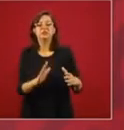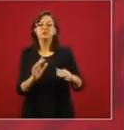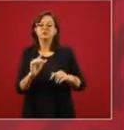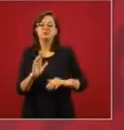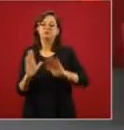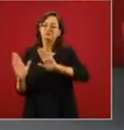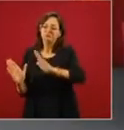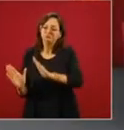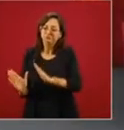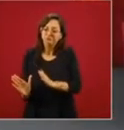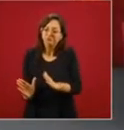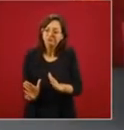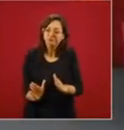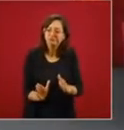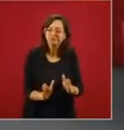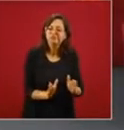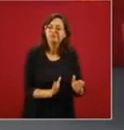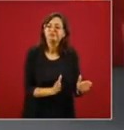ir